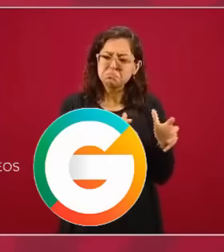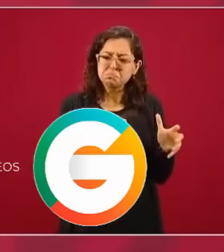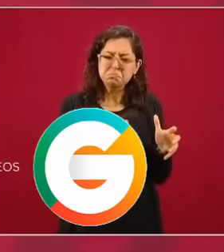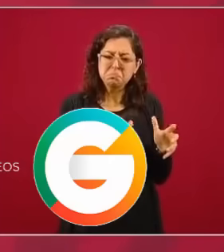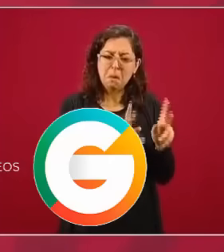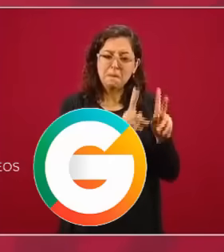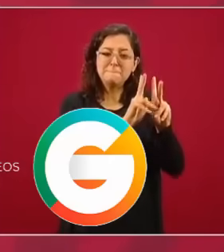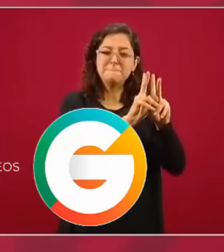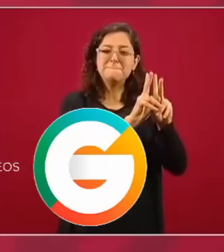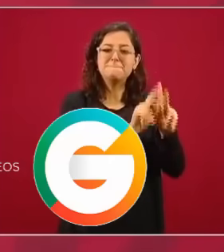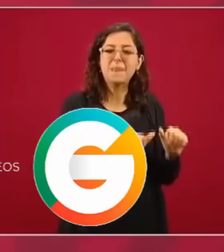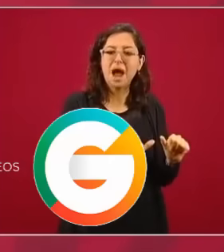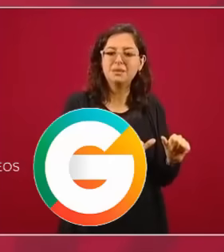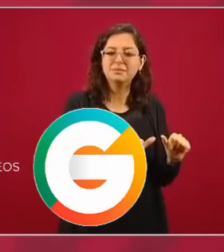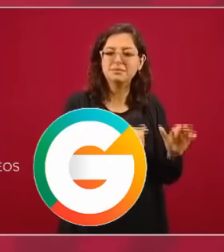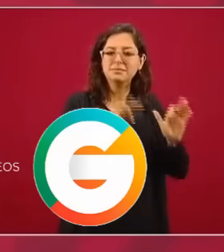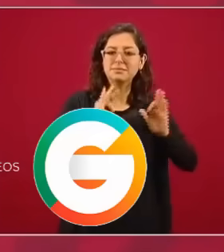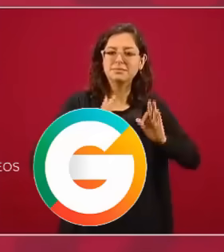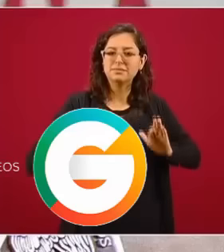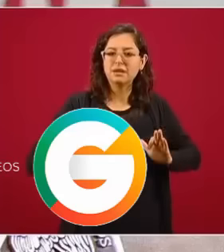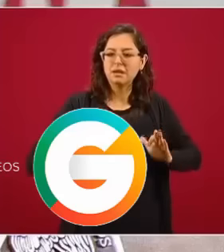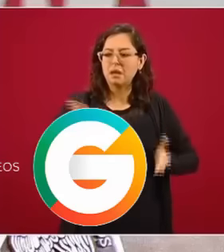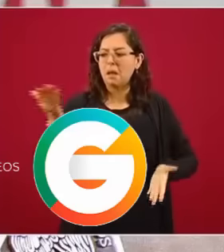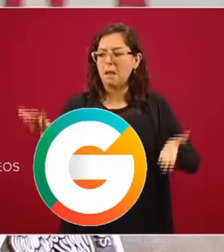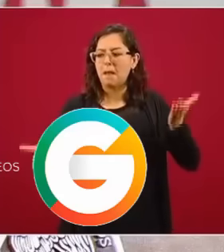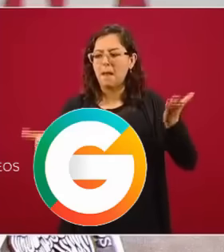hay paz y tranquilidad?